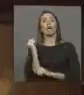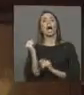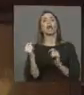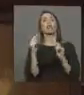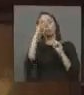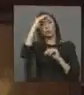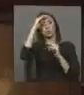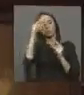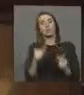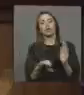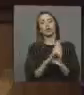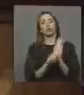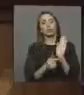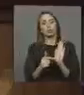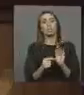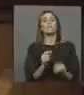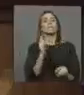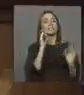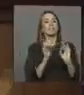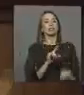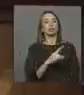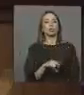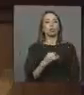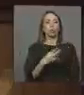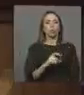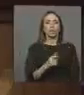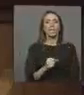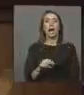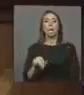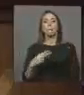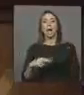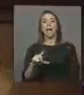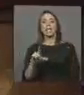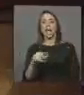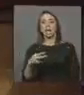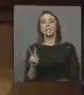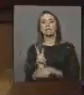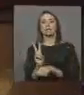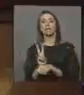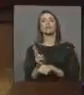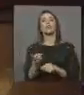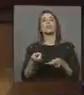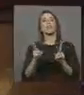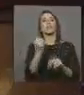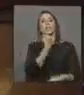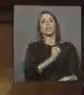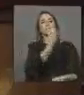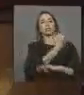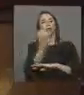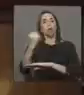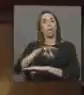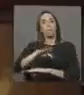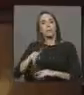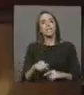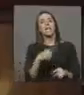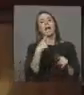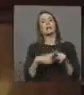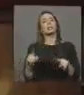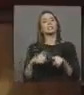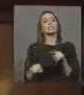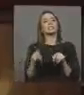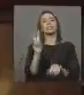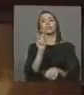Alejandra Zúñiga, Juan Pablo Mañalich, abogado y profesor de Derecho Penal. Distintos profesionales de las